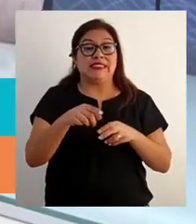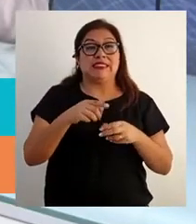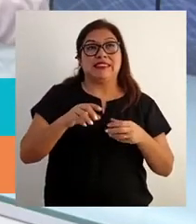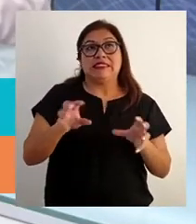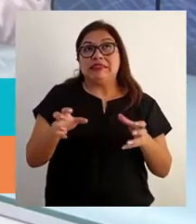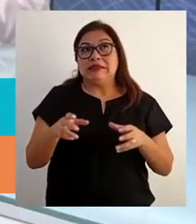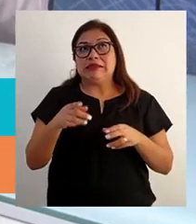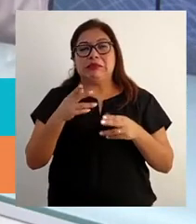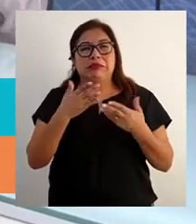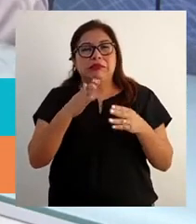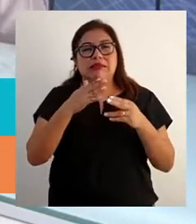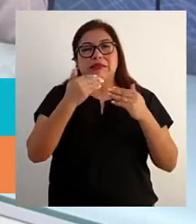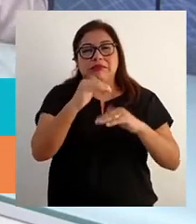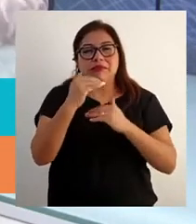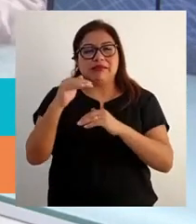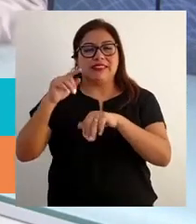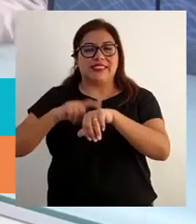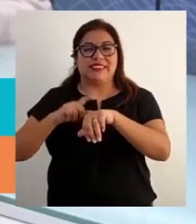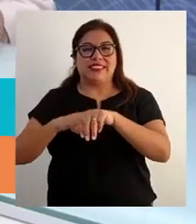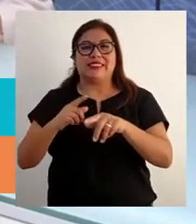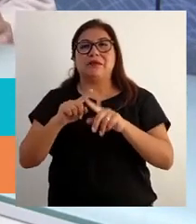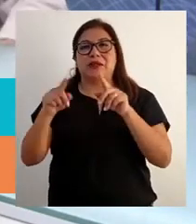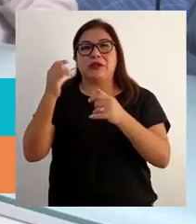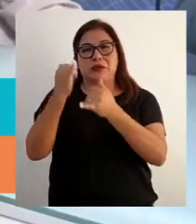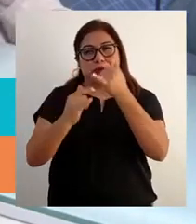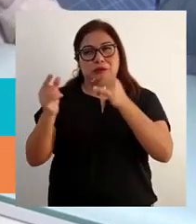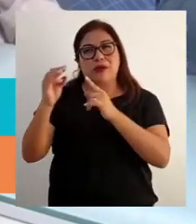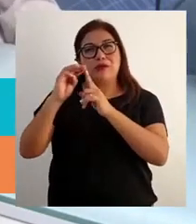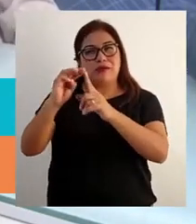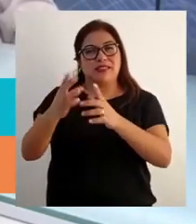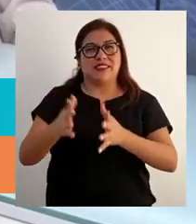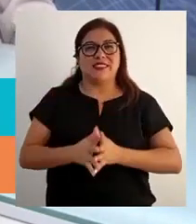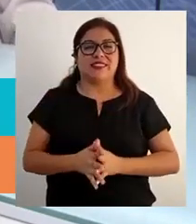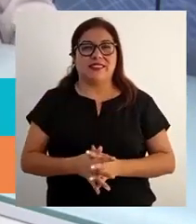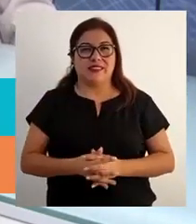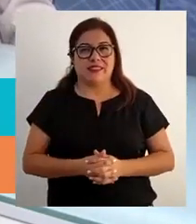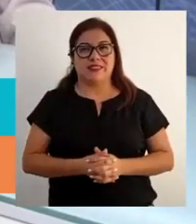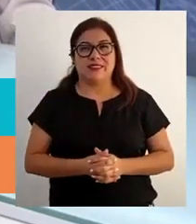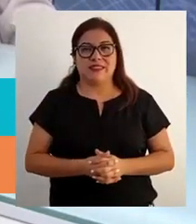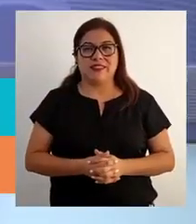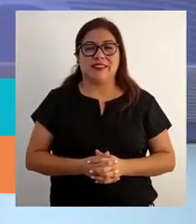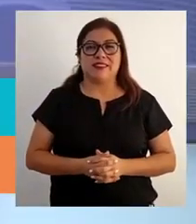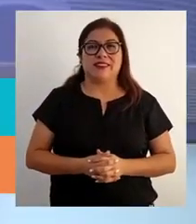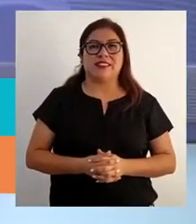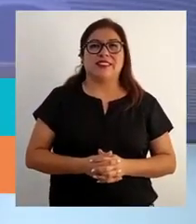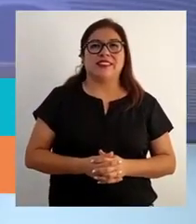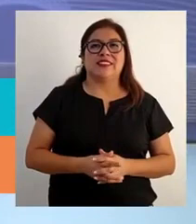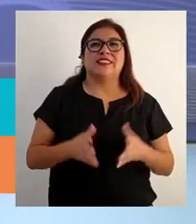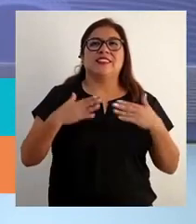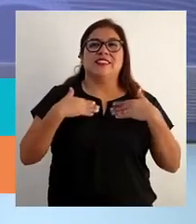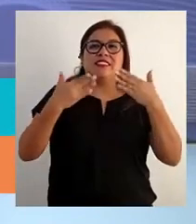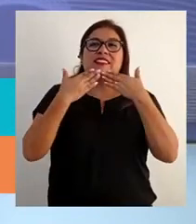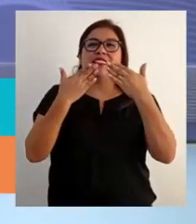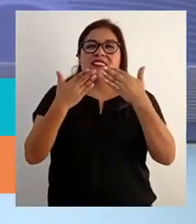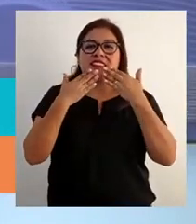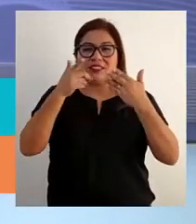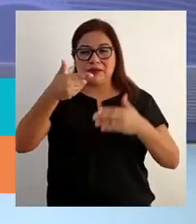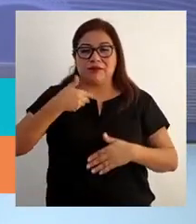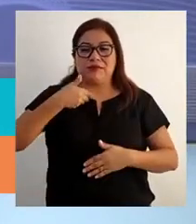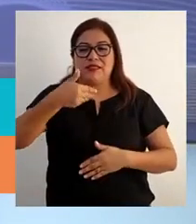muy ingrato. Te dejamos para que te despidas de nuestro público. Una vez más, en mi agradecimiento por esta invitación,